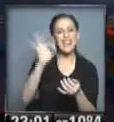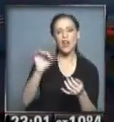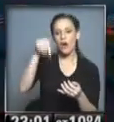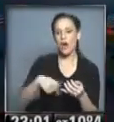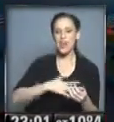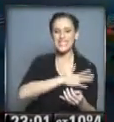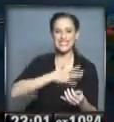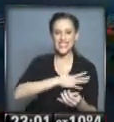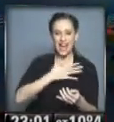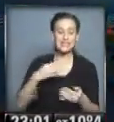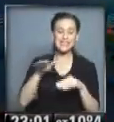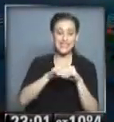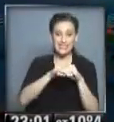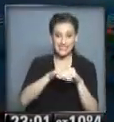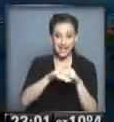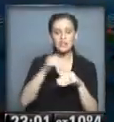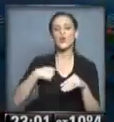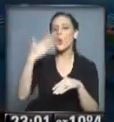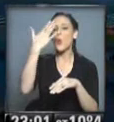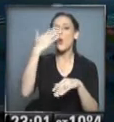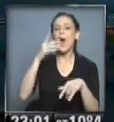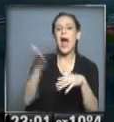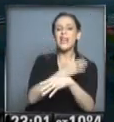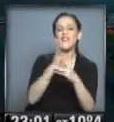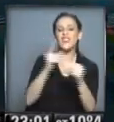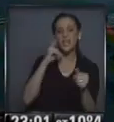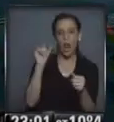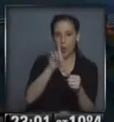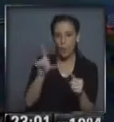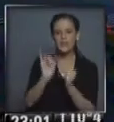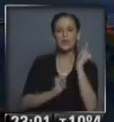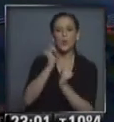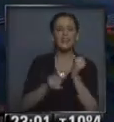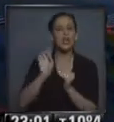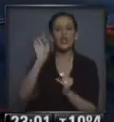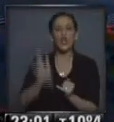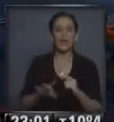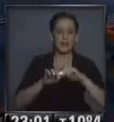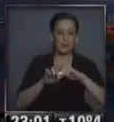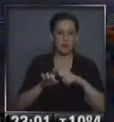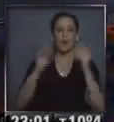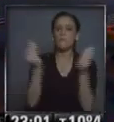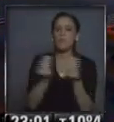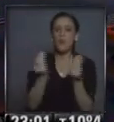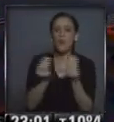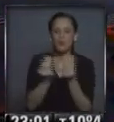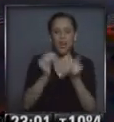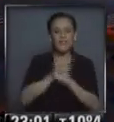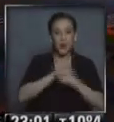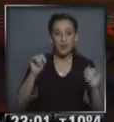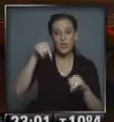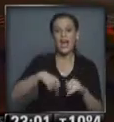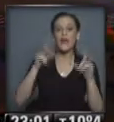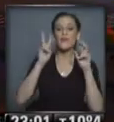y por supuesto en esta última hora antes de que termine el día lunes te vamos a estar contando no sólo lo del tiempo sino muchísimo información aquí